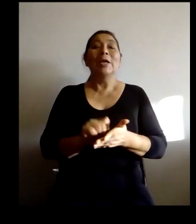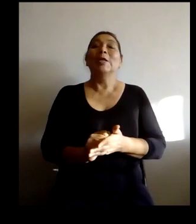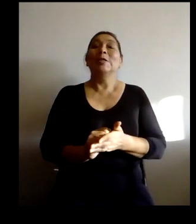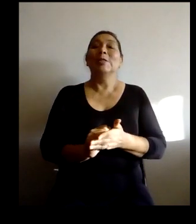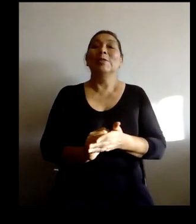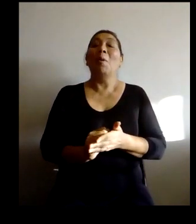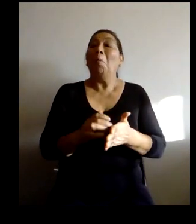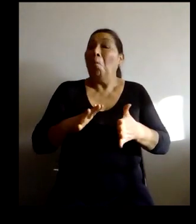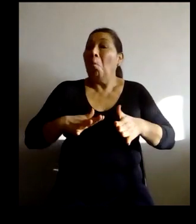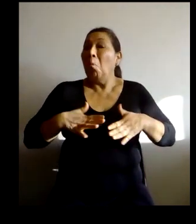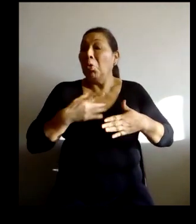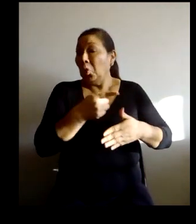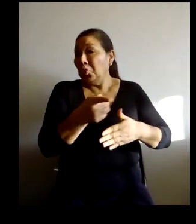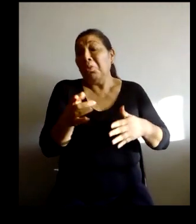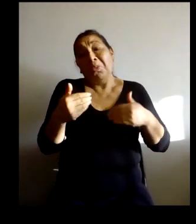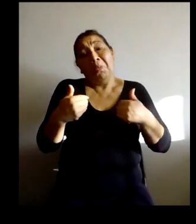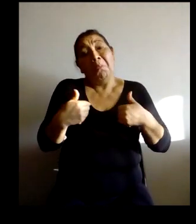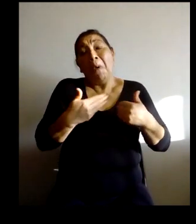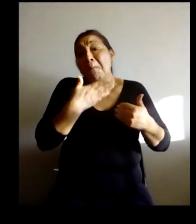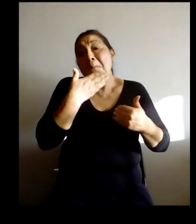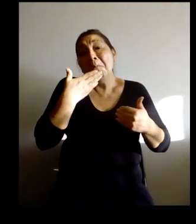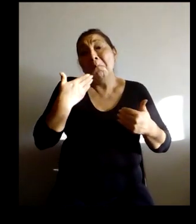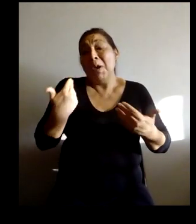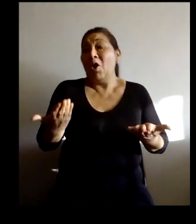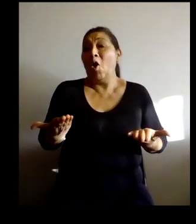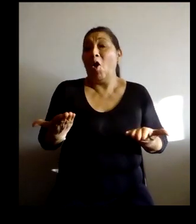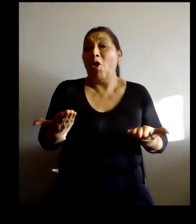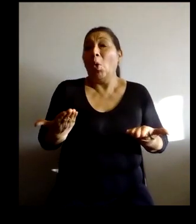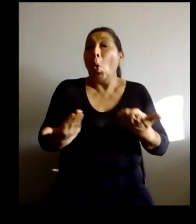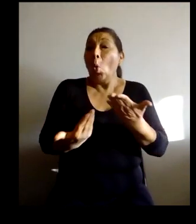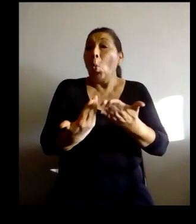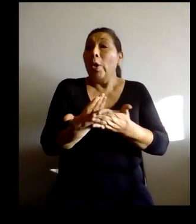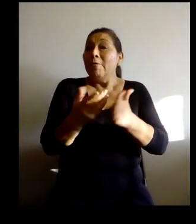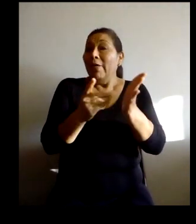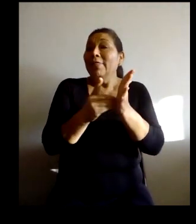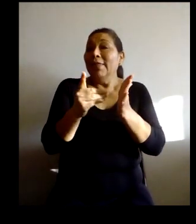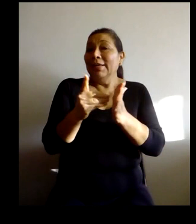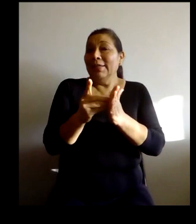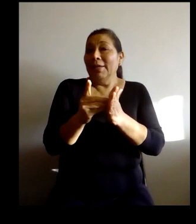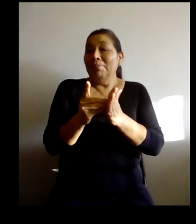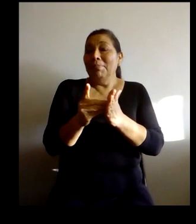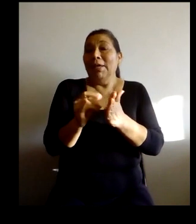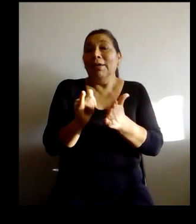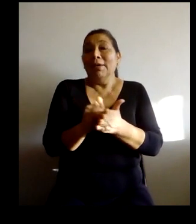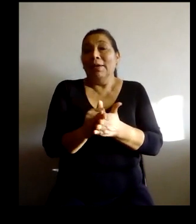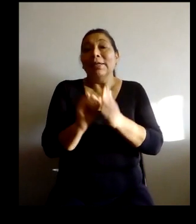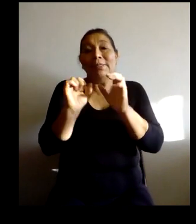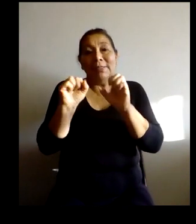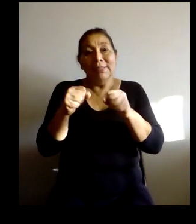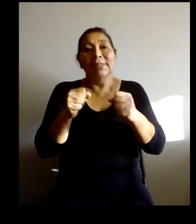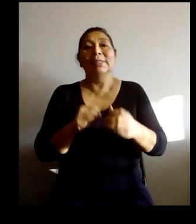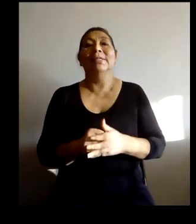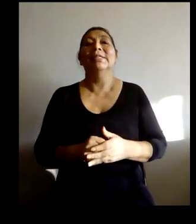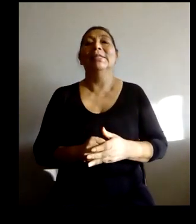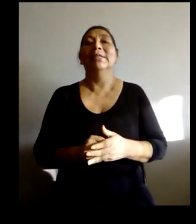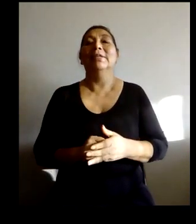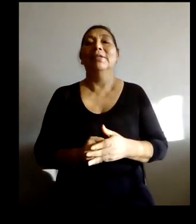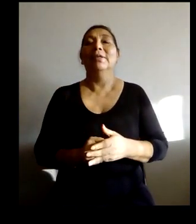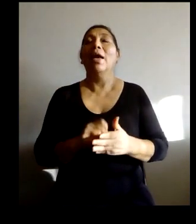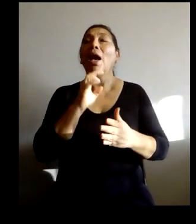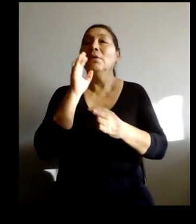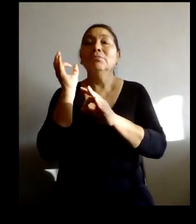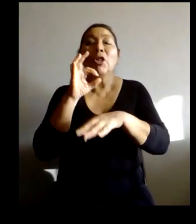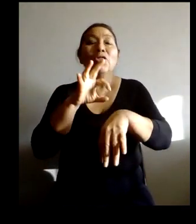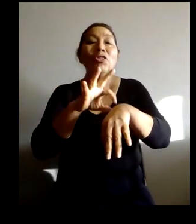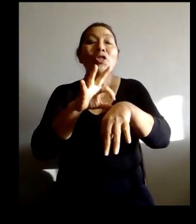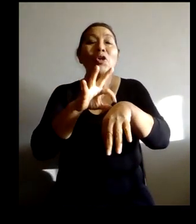profesionales, y puedan ustedes obtener un nuevo dictamen, este dictamen sí con el